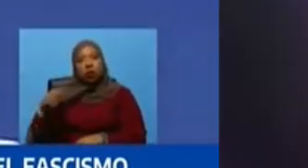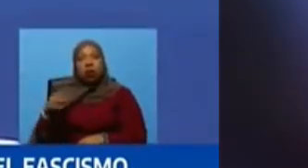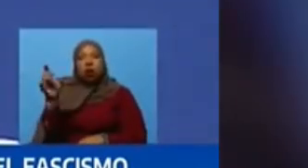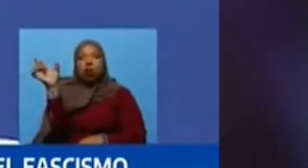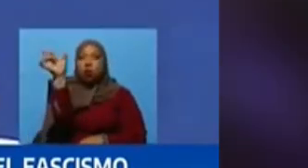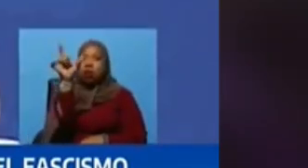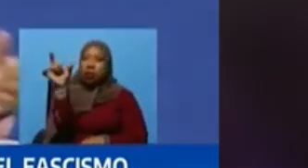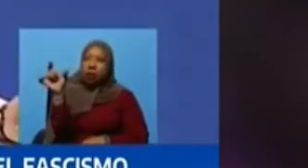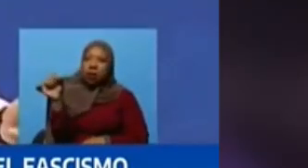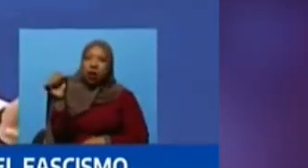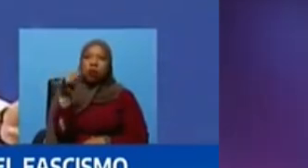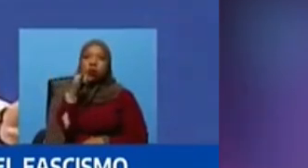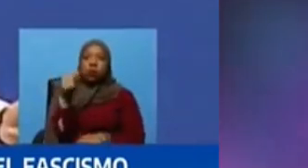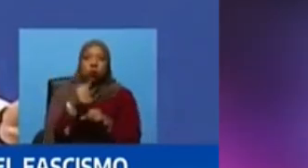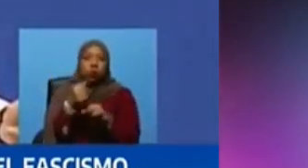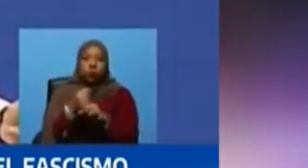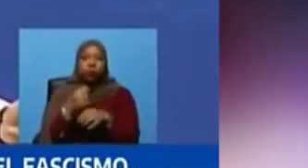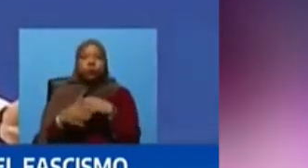batalla